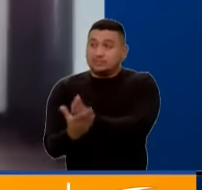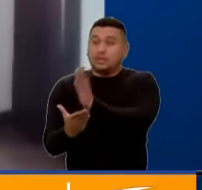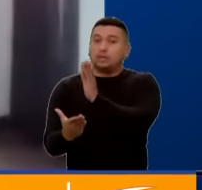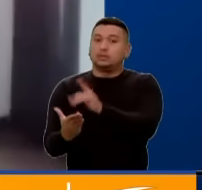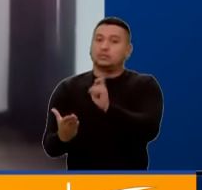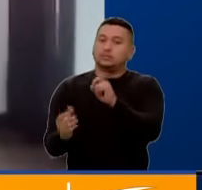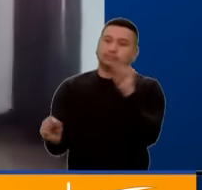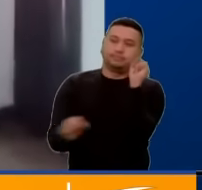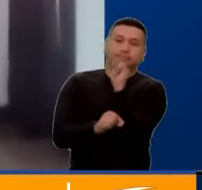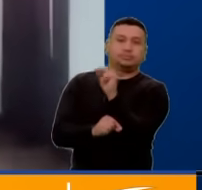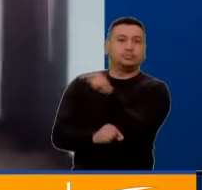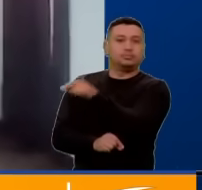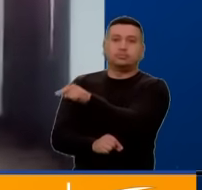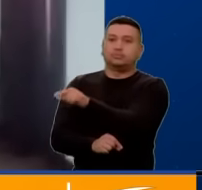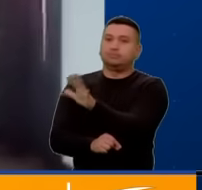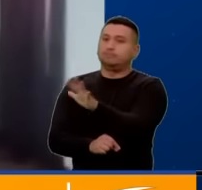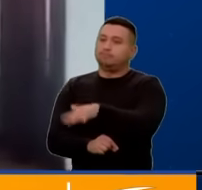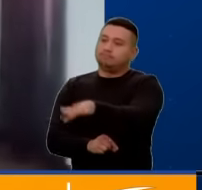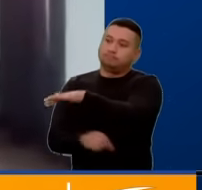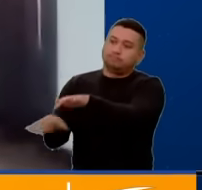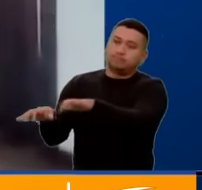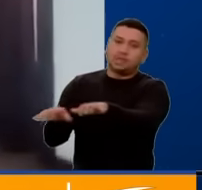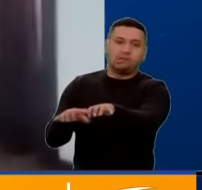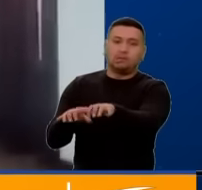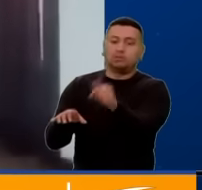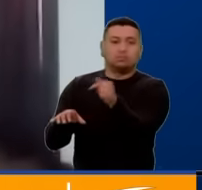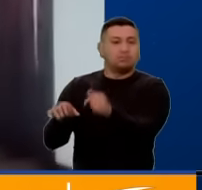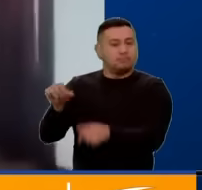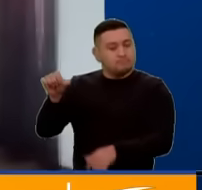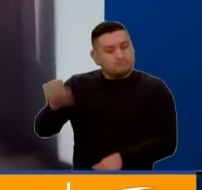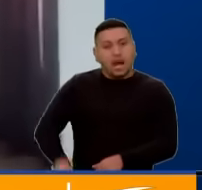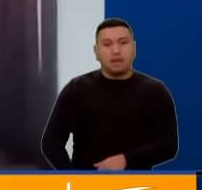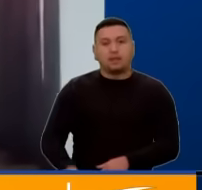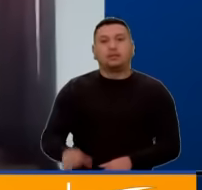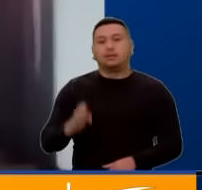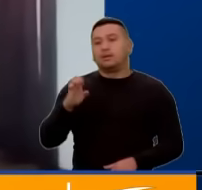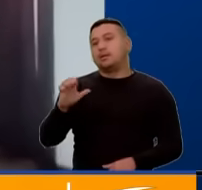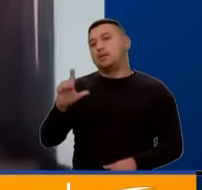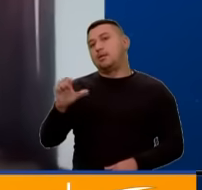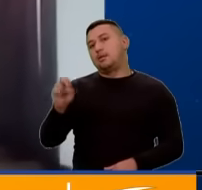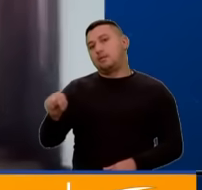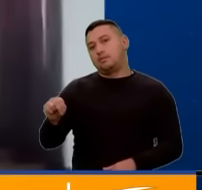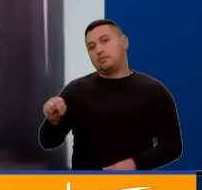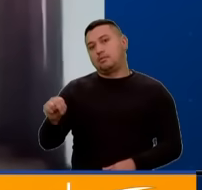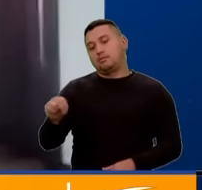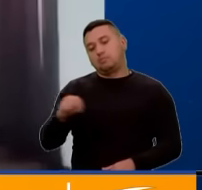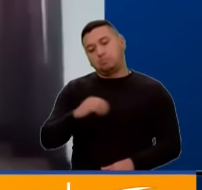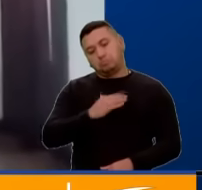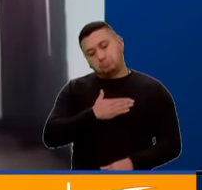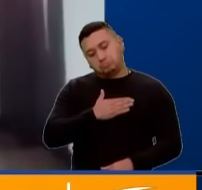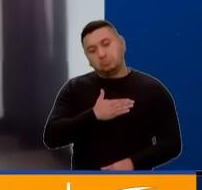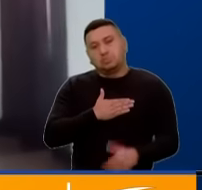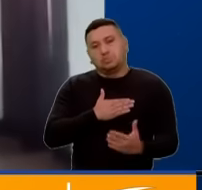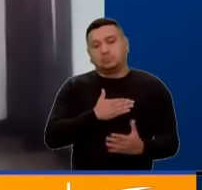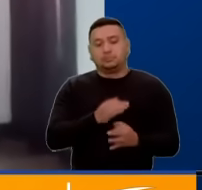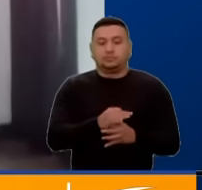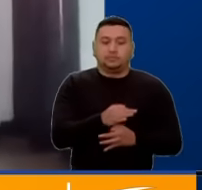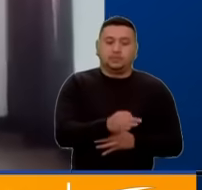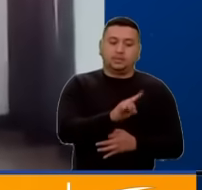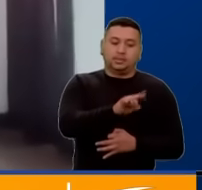guerrilla del ELN. Efectivamente, tomo la decisión de hacer un desplazamiento desde Saravena